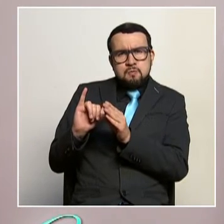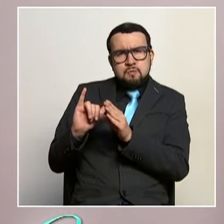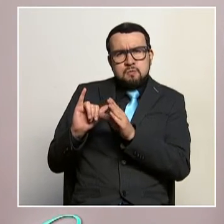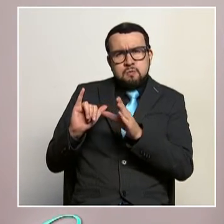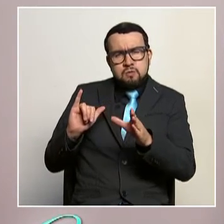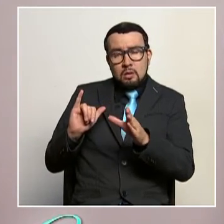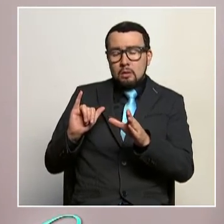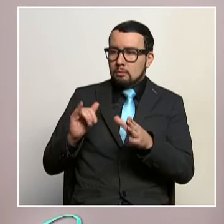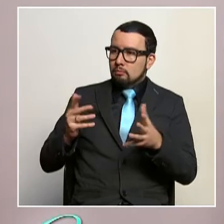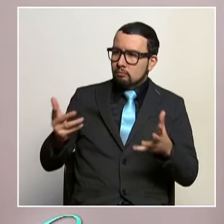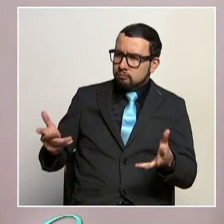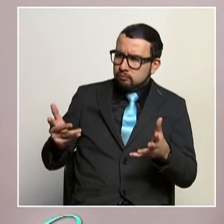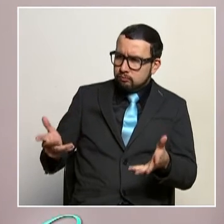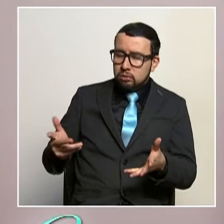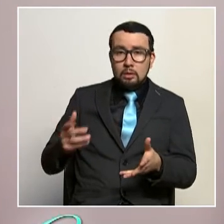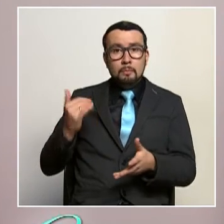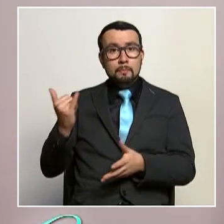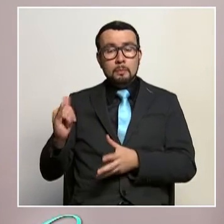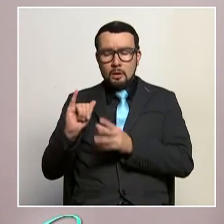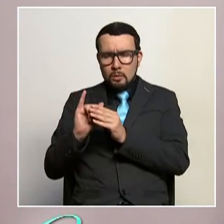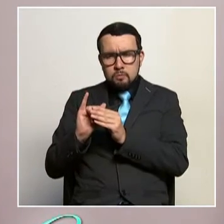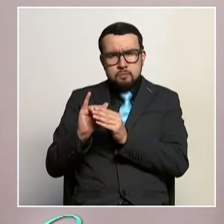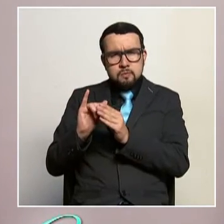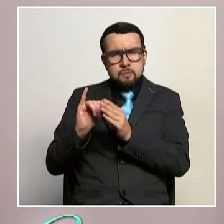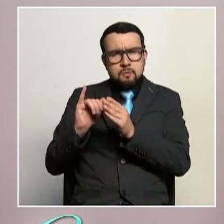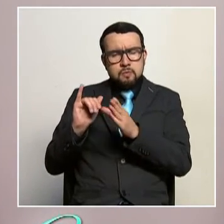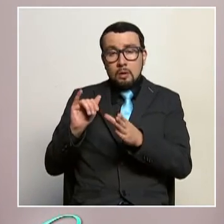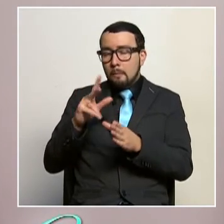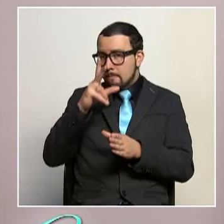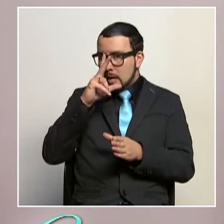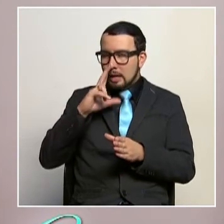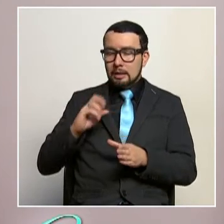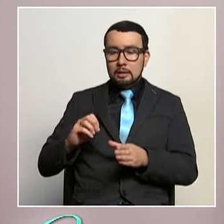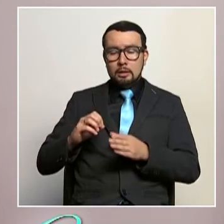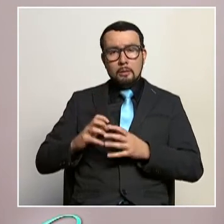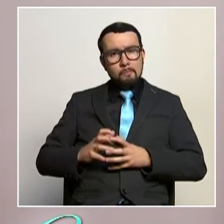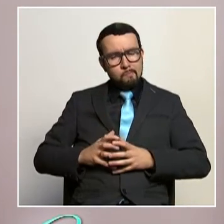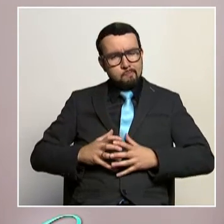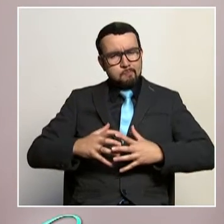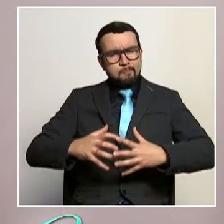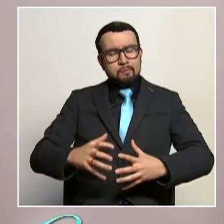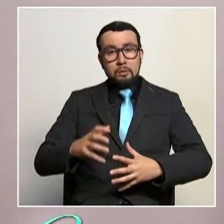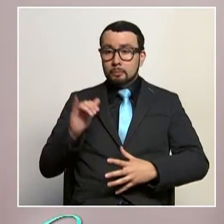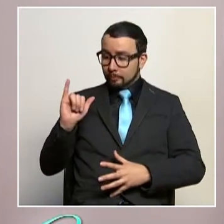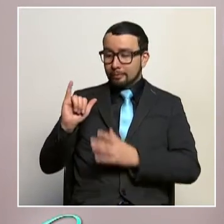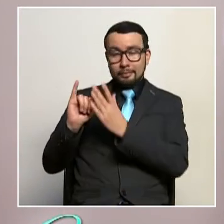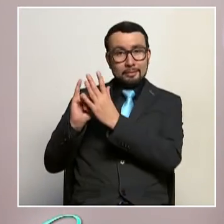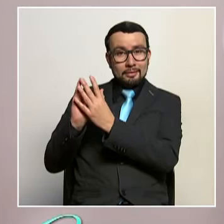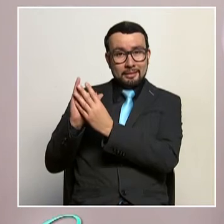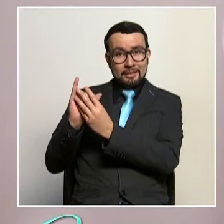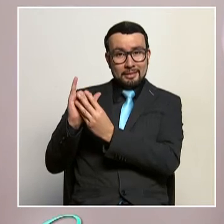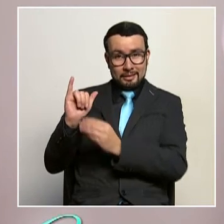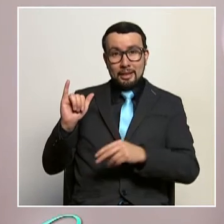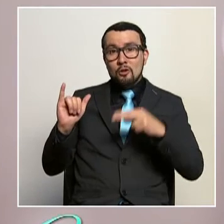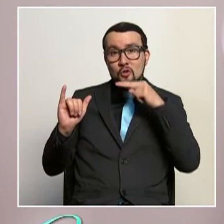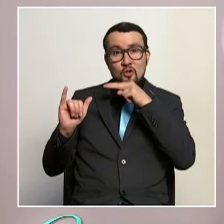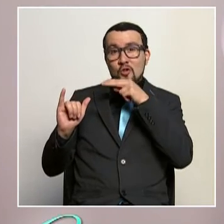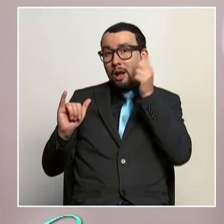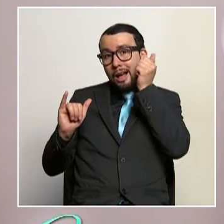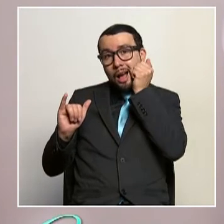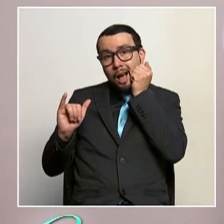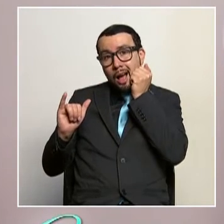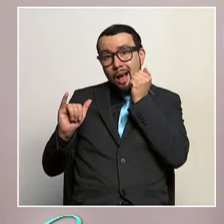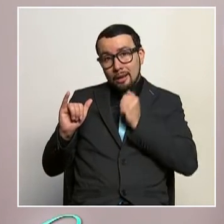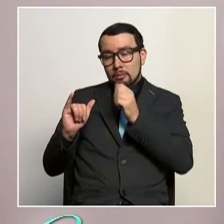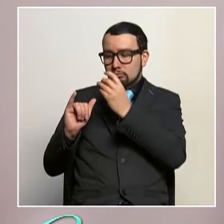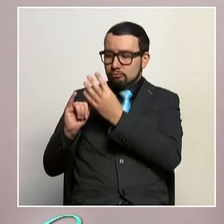desproporcionado, como un crecimiento prácticamente similar a una tumoración del endometrio, que es la membrana de donde viene la menstruación.